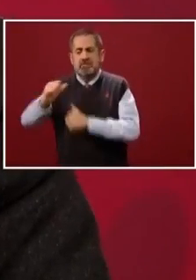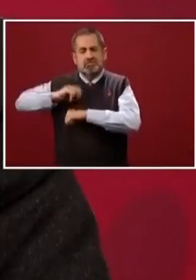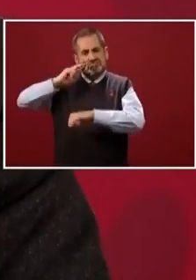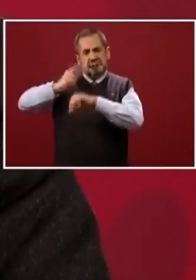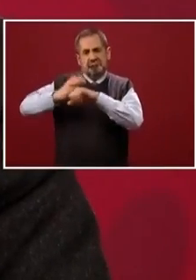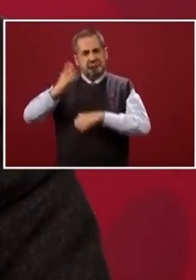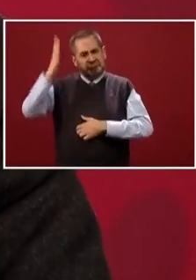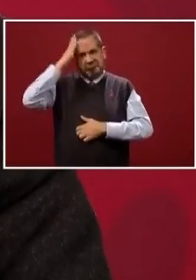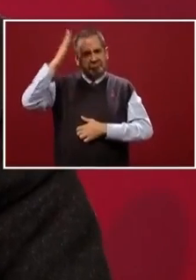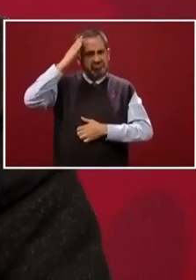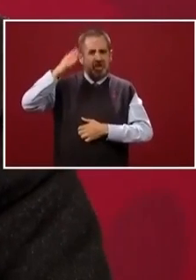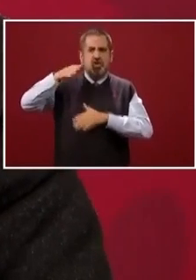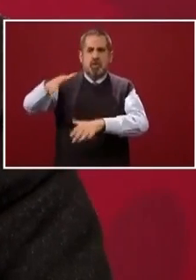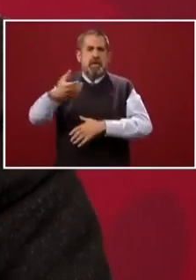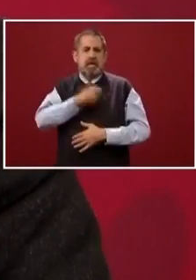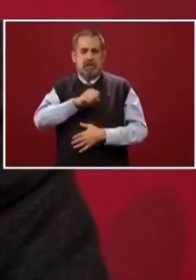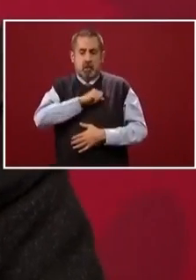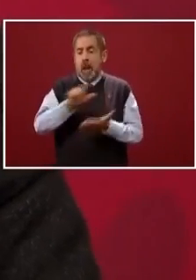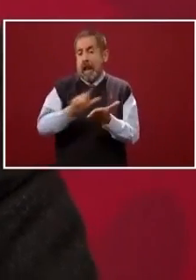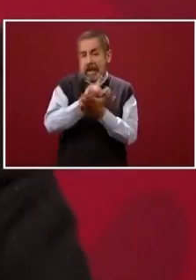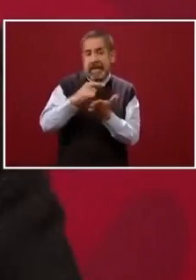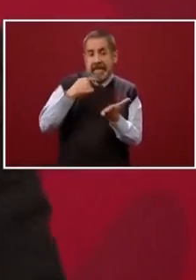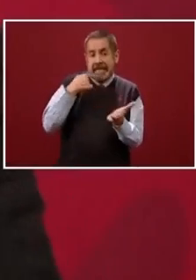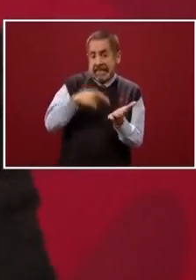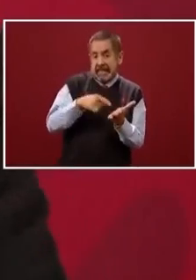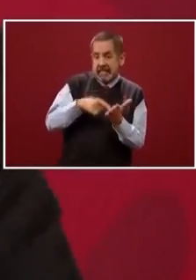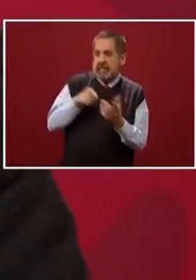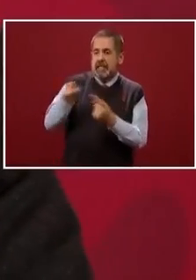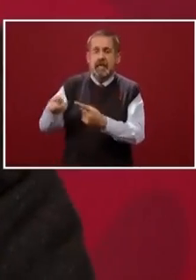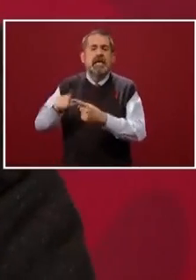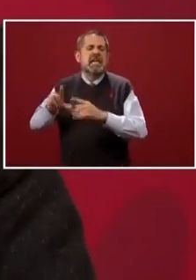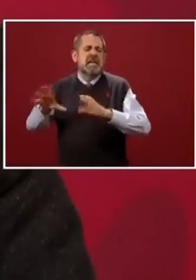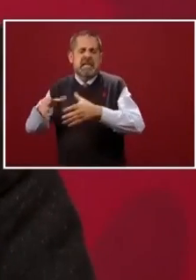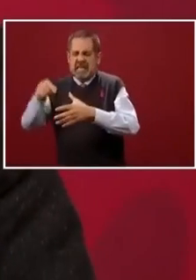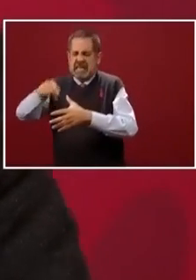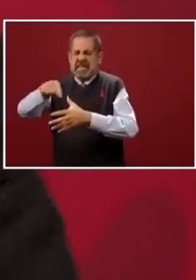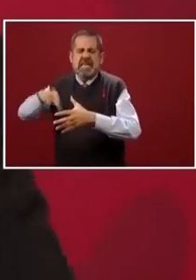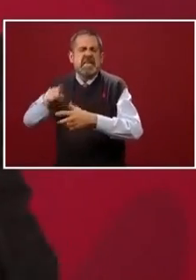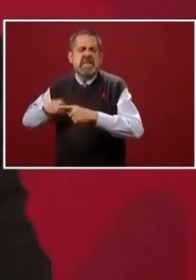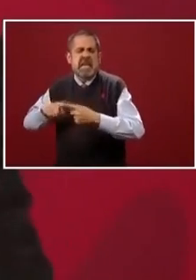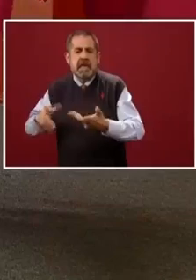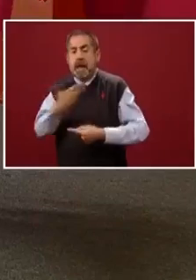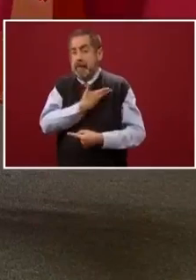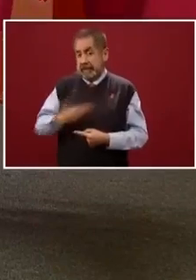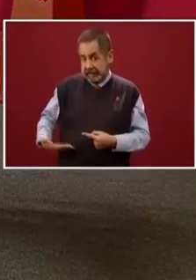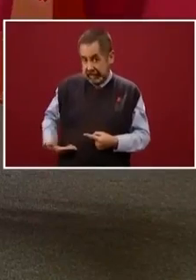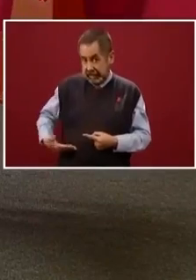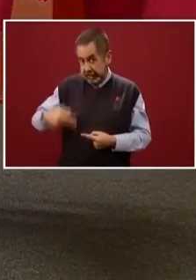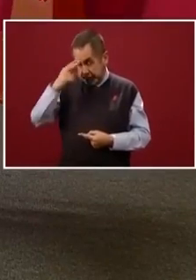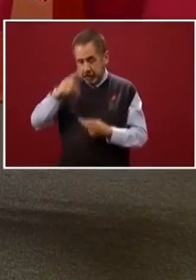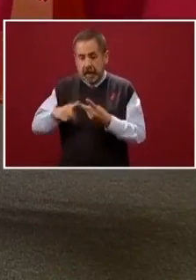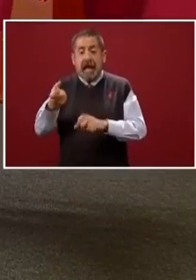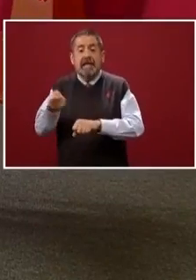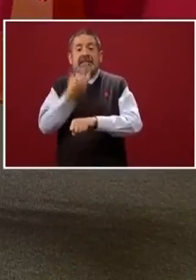Las autoridades de salud previstas en la ley son el presidente de la República, el secretario de